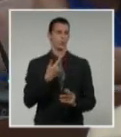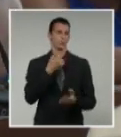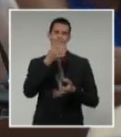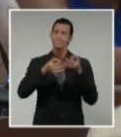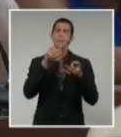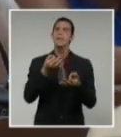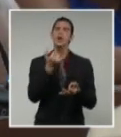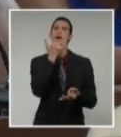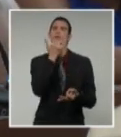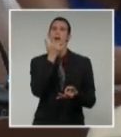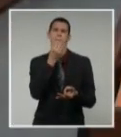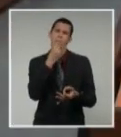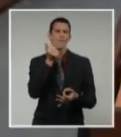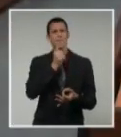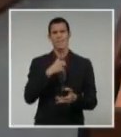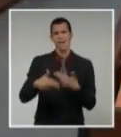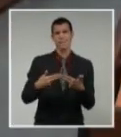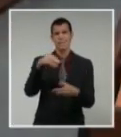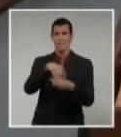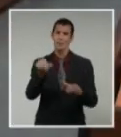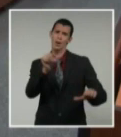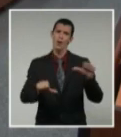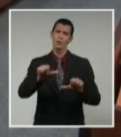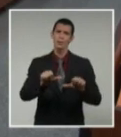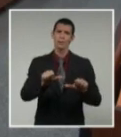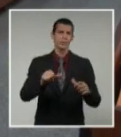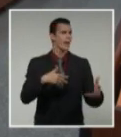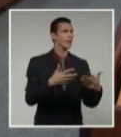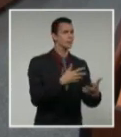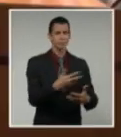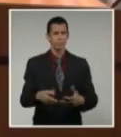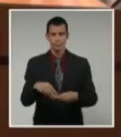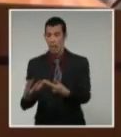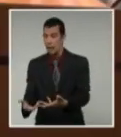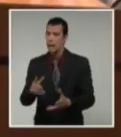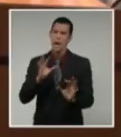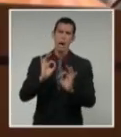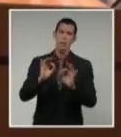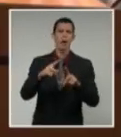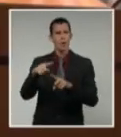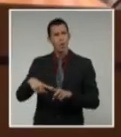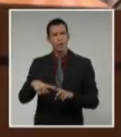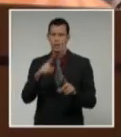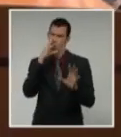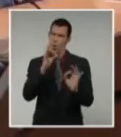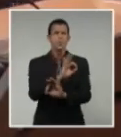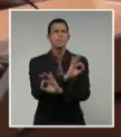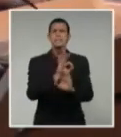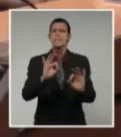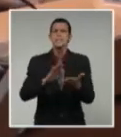la habana esto cuba lo logra precisamente porque viene trabajando con otros candidatos vacunales